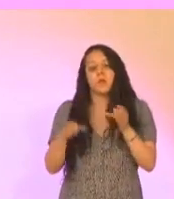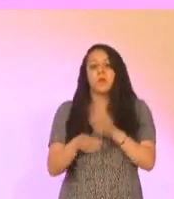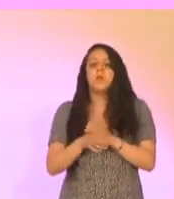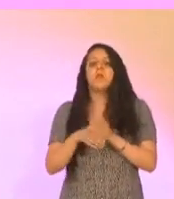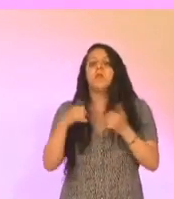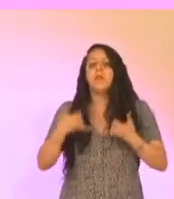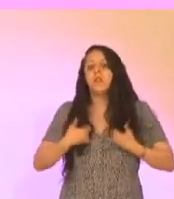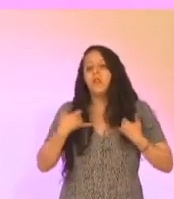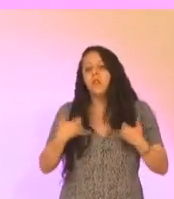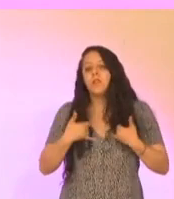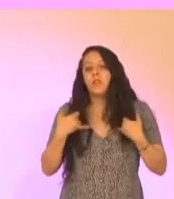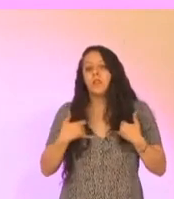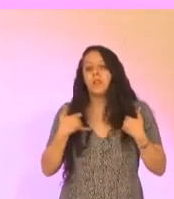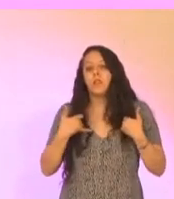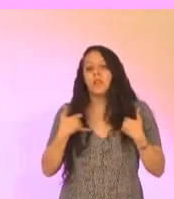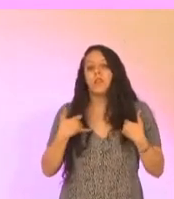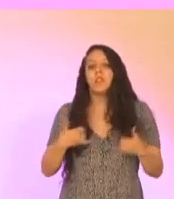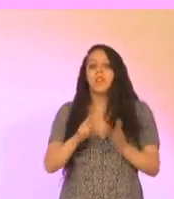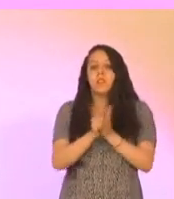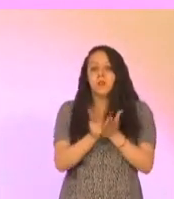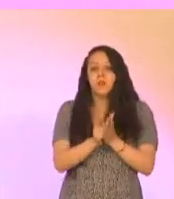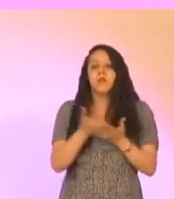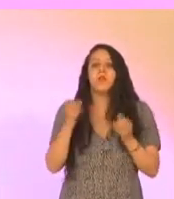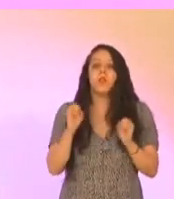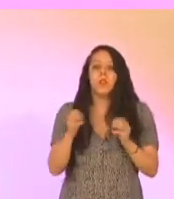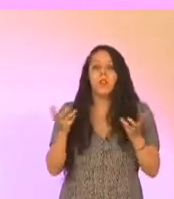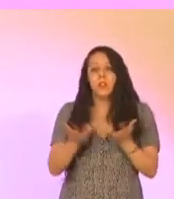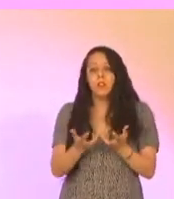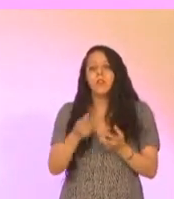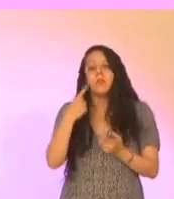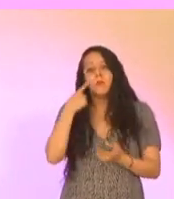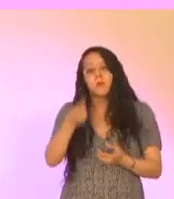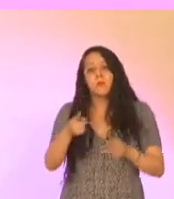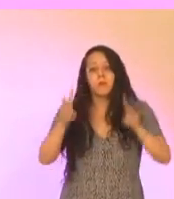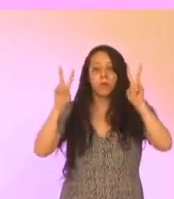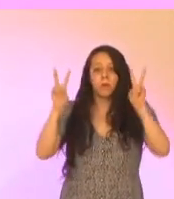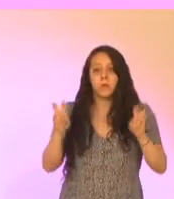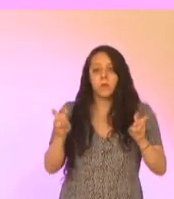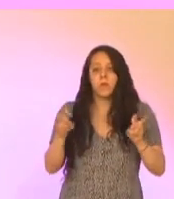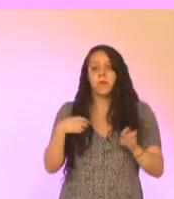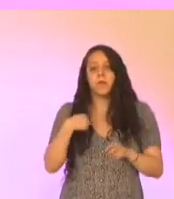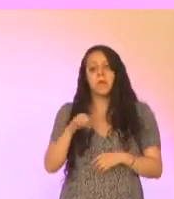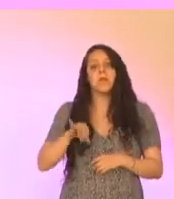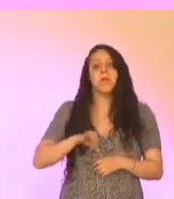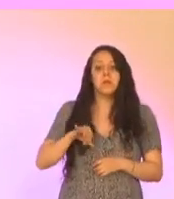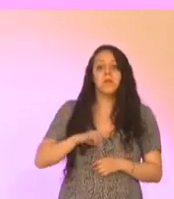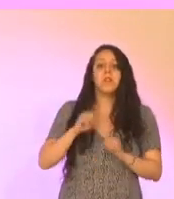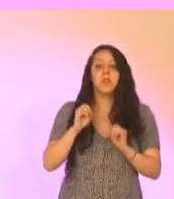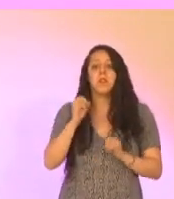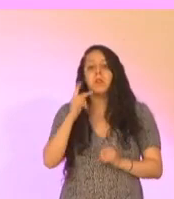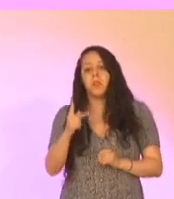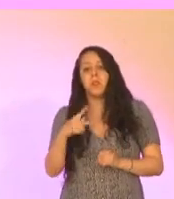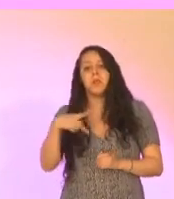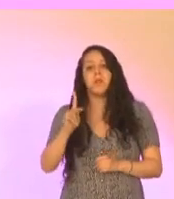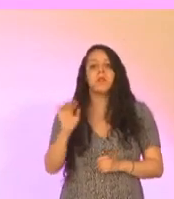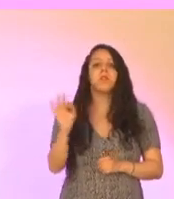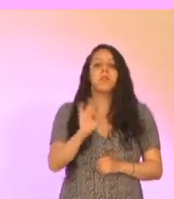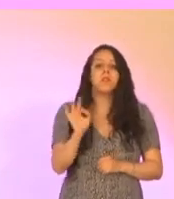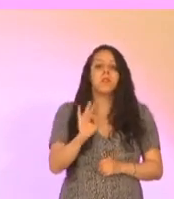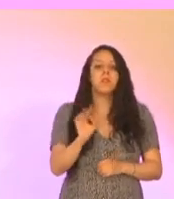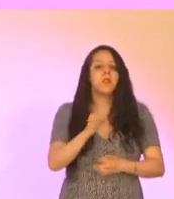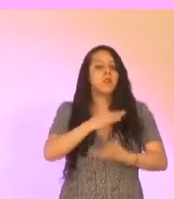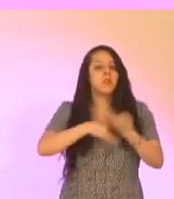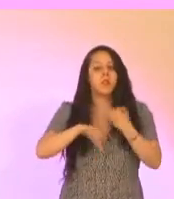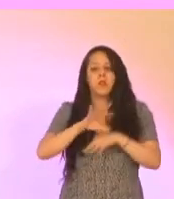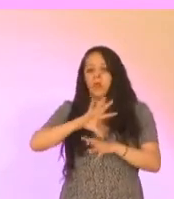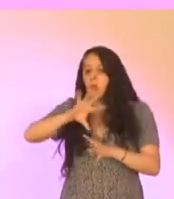de escrito y hacer un tema que nos interesaba porque nosotros decíamos bueno hay que hacer una buena antología de algo